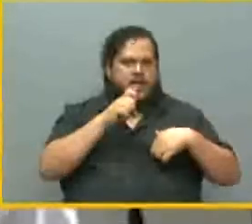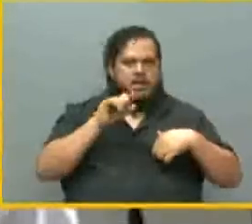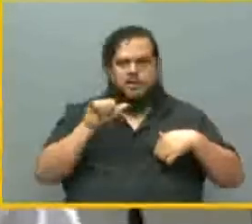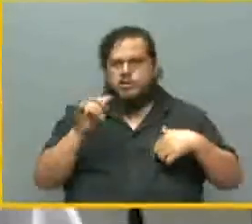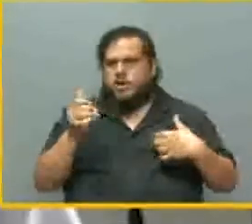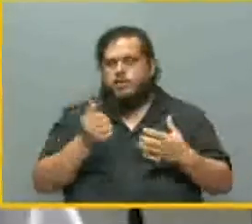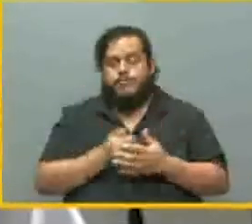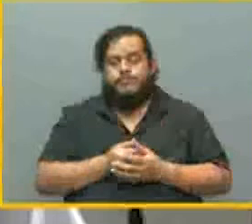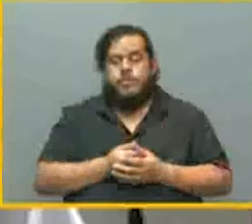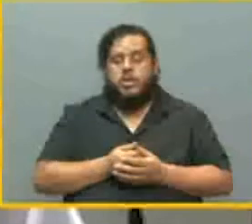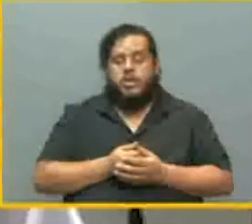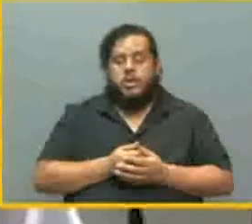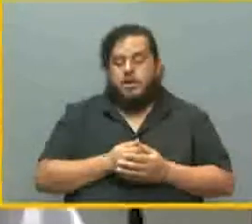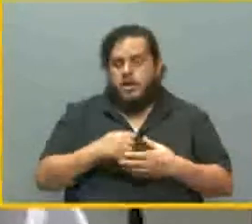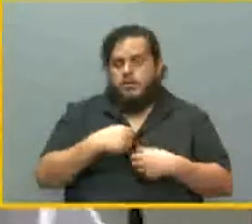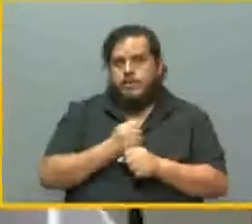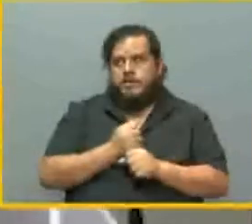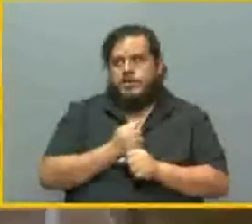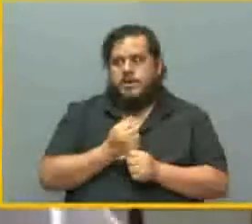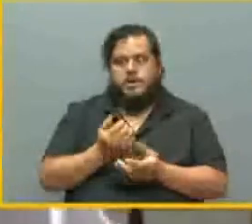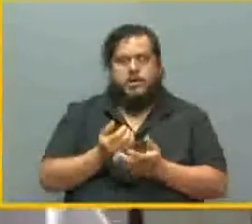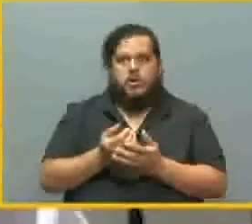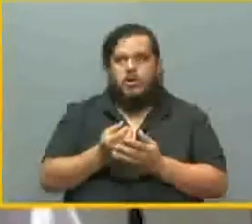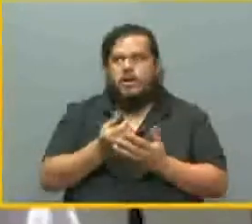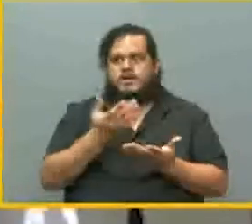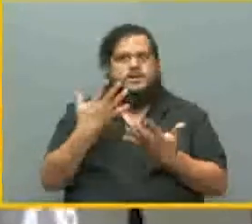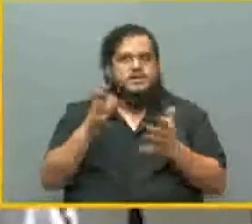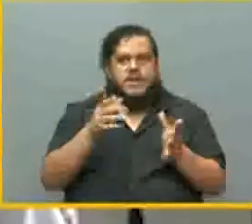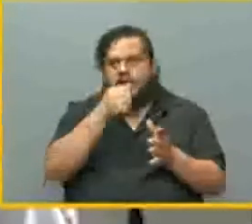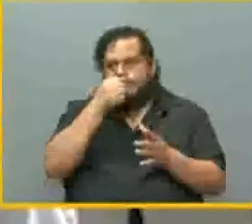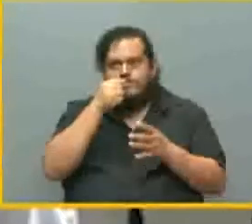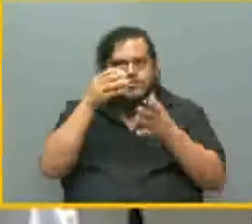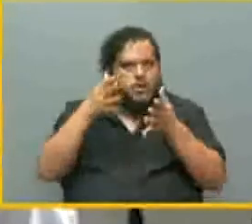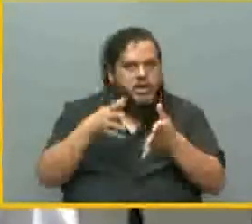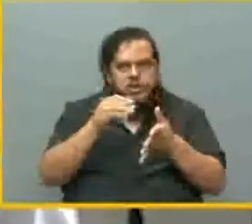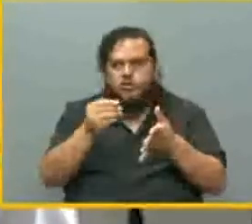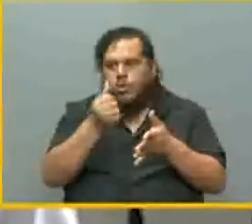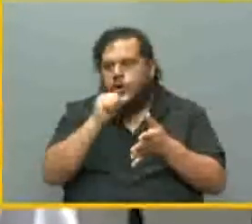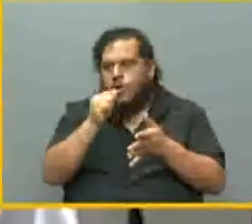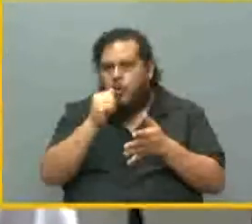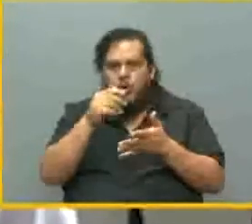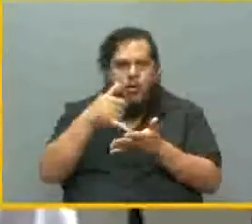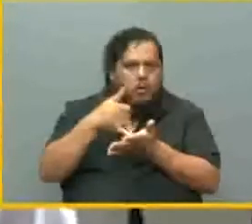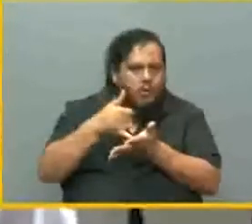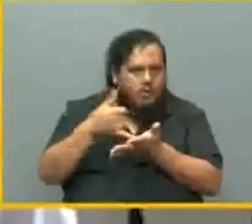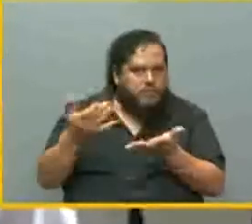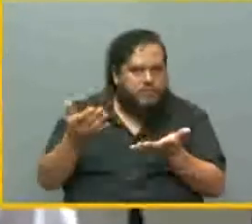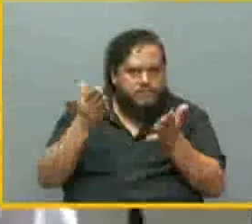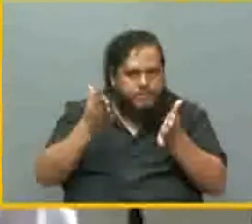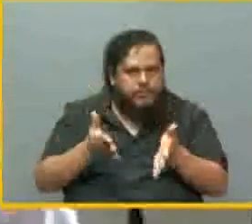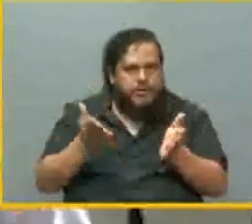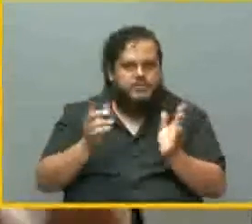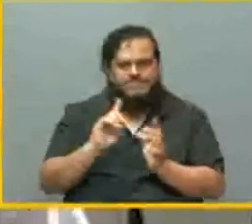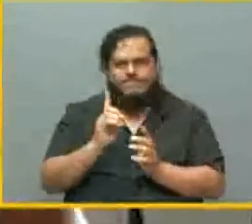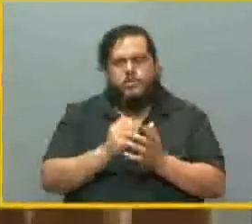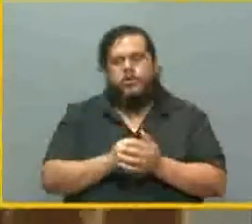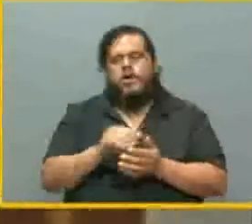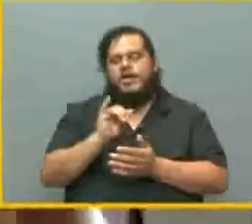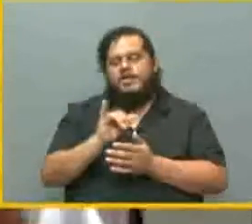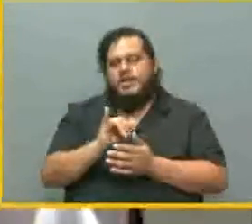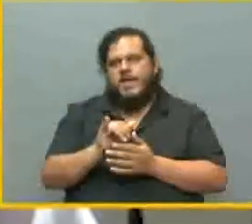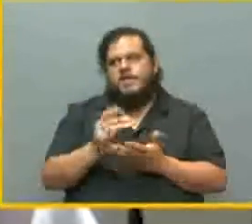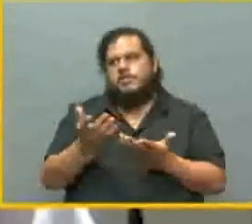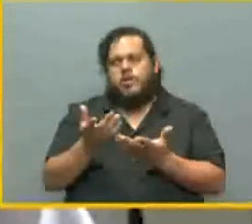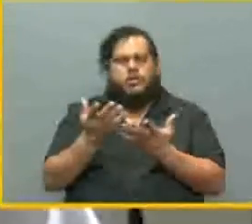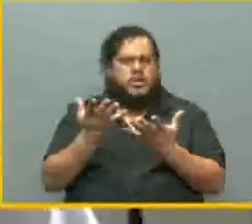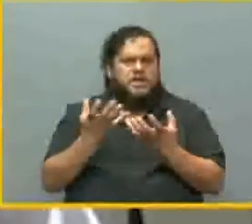vaya va a hacerlo adicto o consumidor que es realmente esa realmente si es esa tensa y la que se